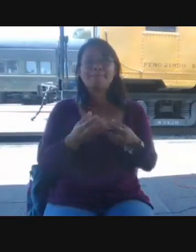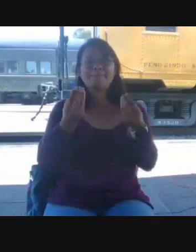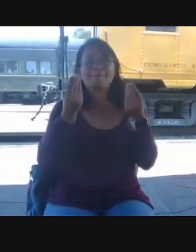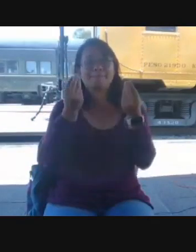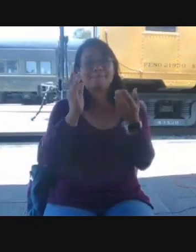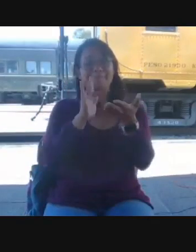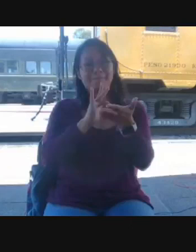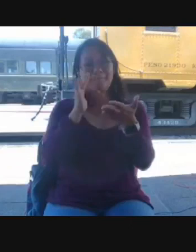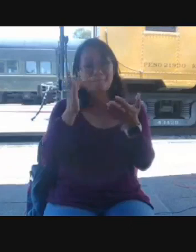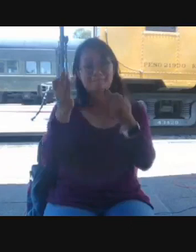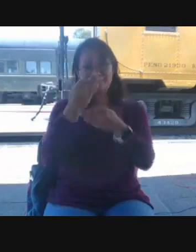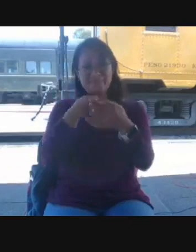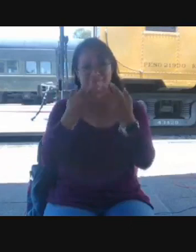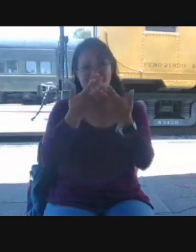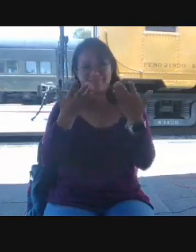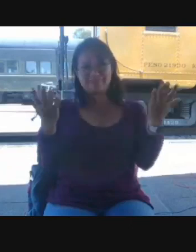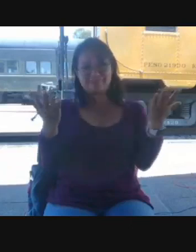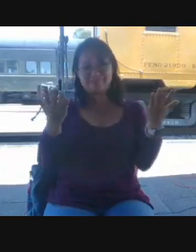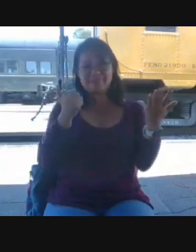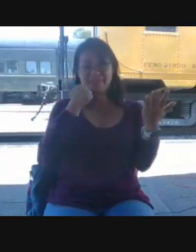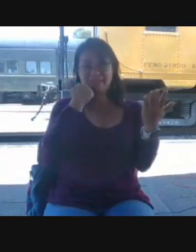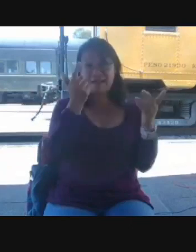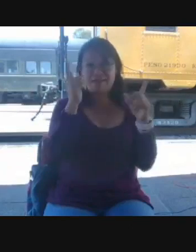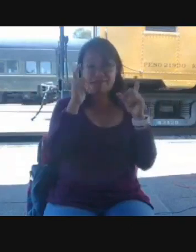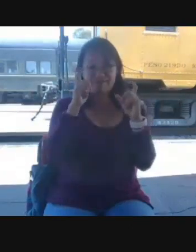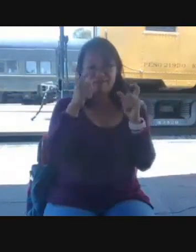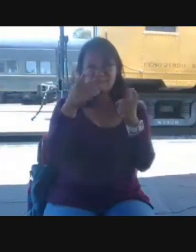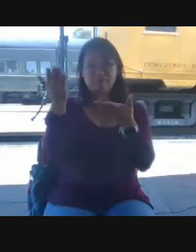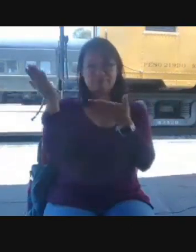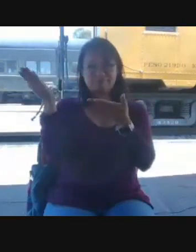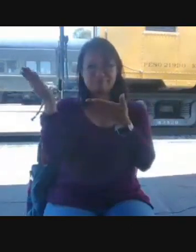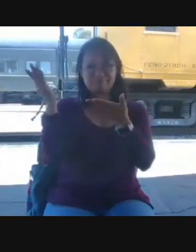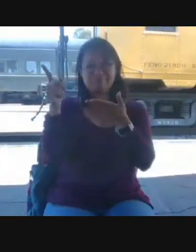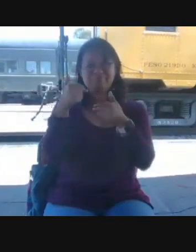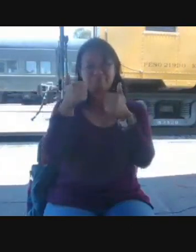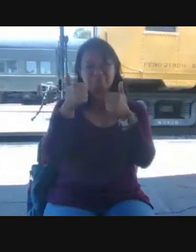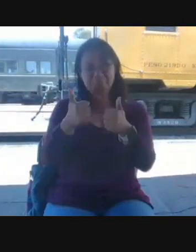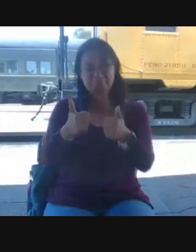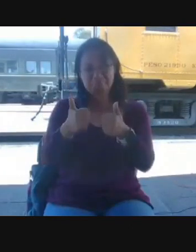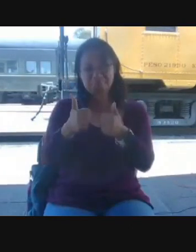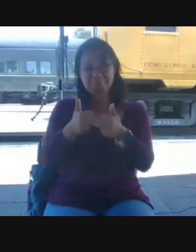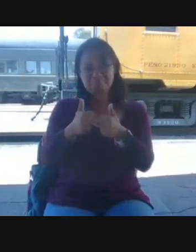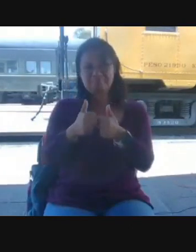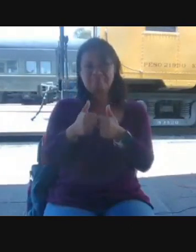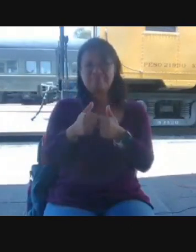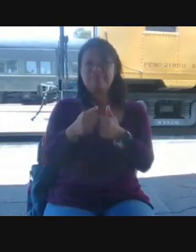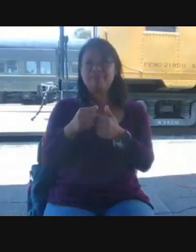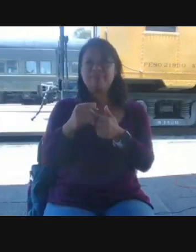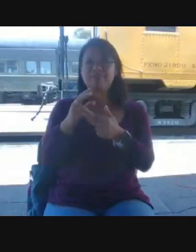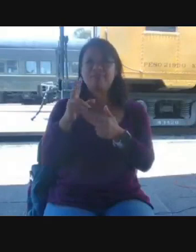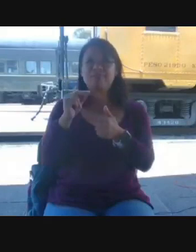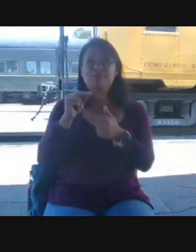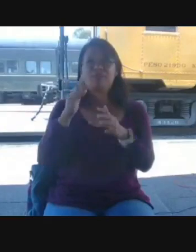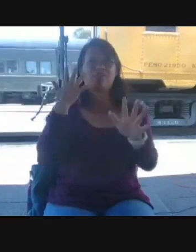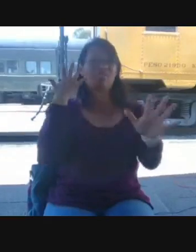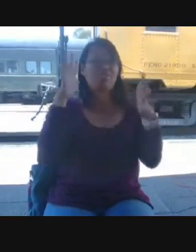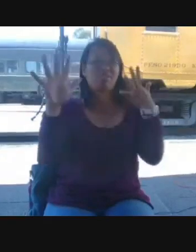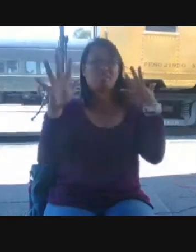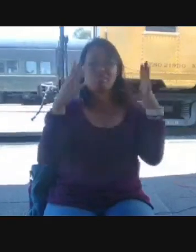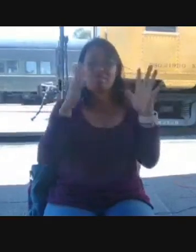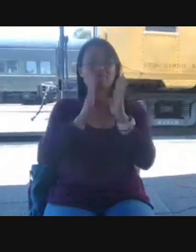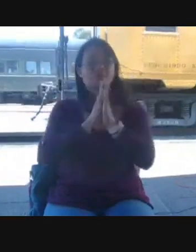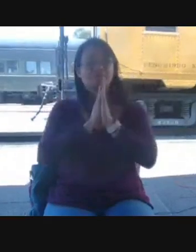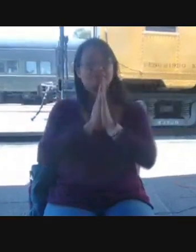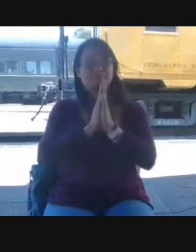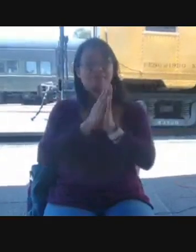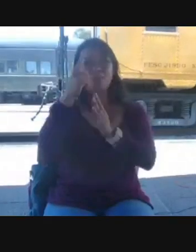Muchísimas gracias a todos. Y si quieren tomarse fotos, ahorita vamos a estar por acá, se pueden acercar. No hagan mucho desorden con las aves cerca para que no se